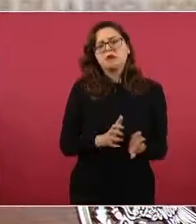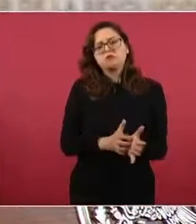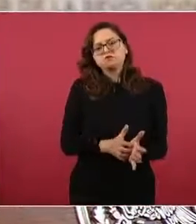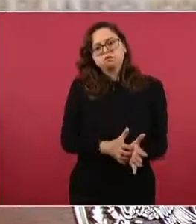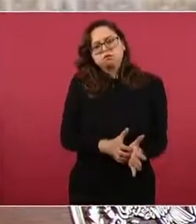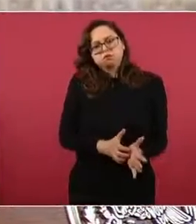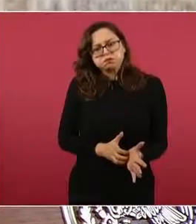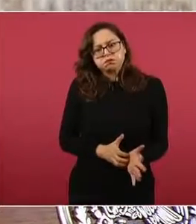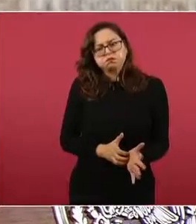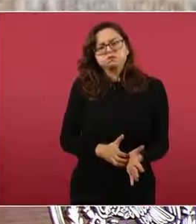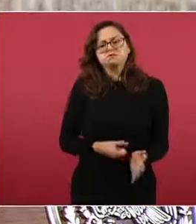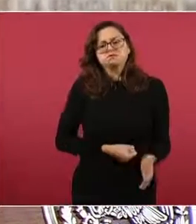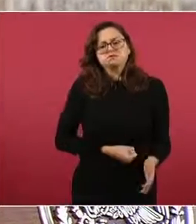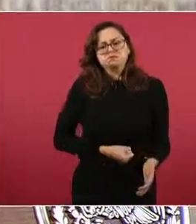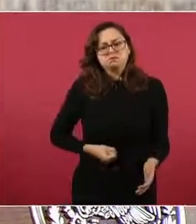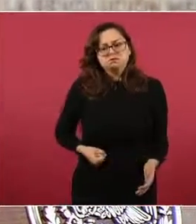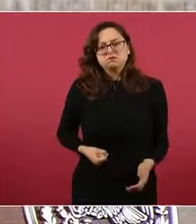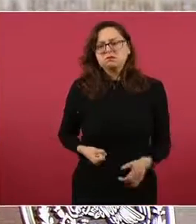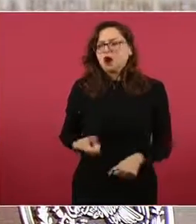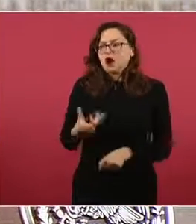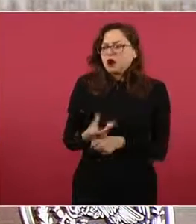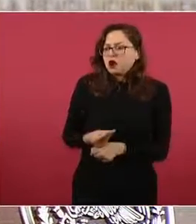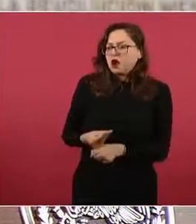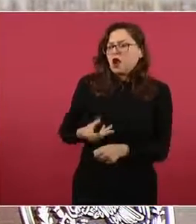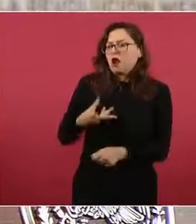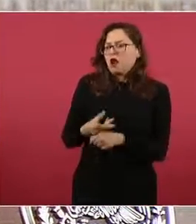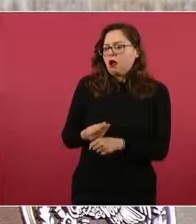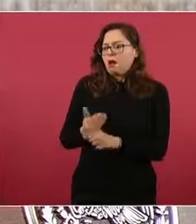esfuerzos para hacer ajustes